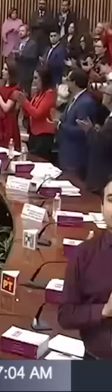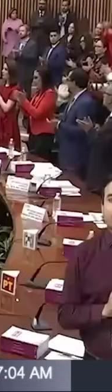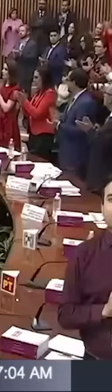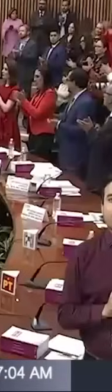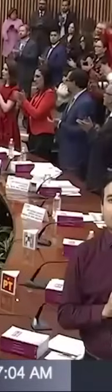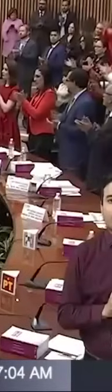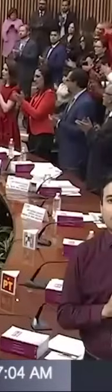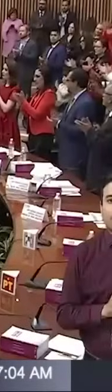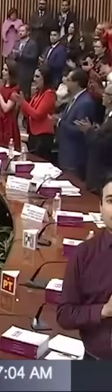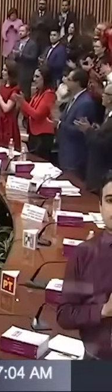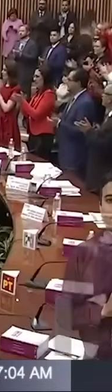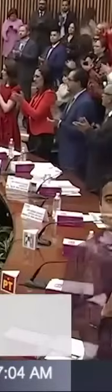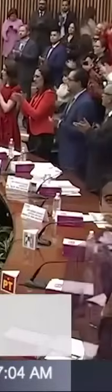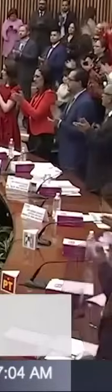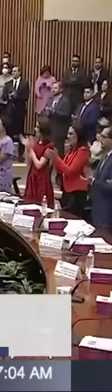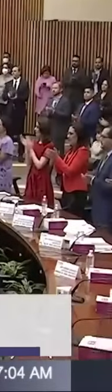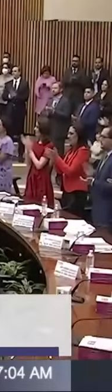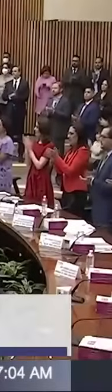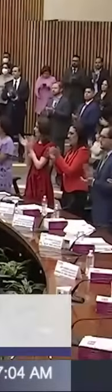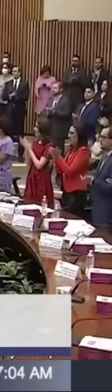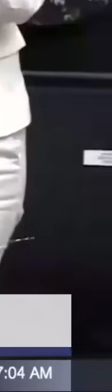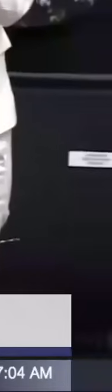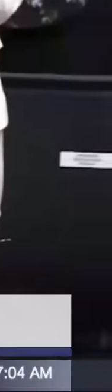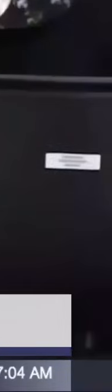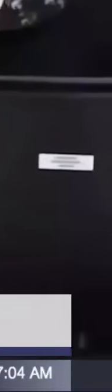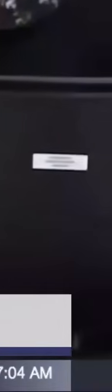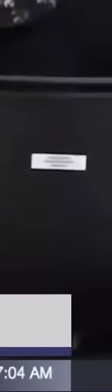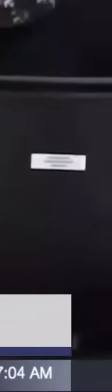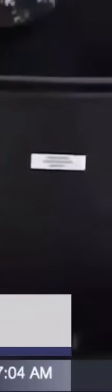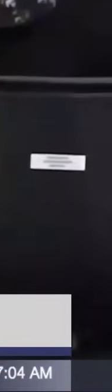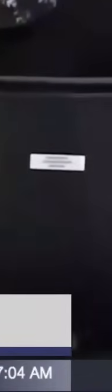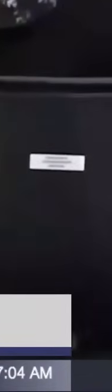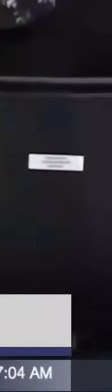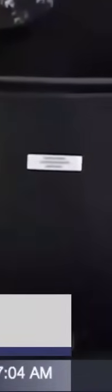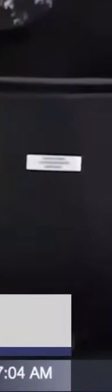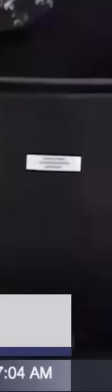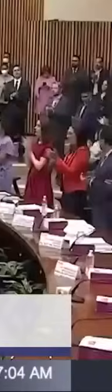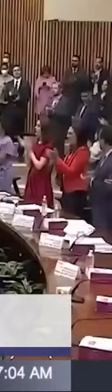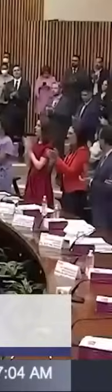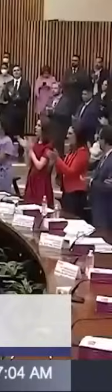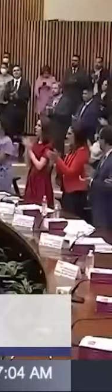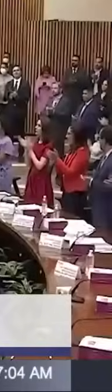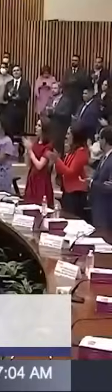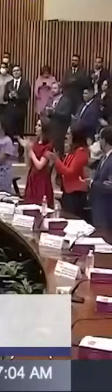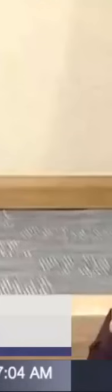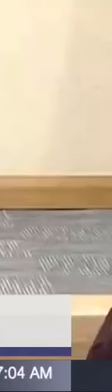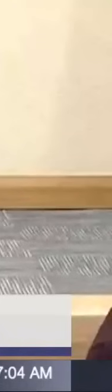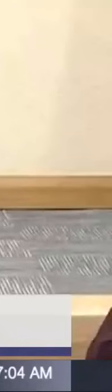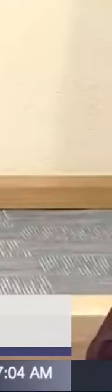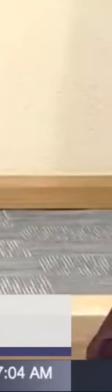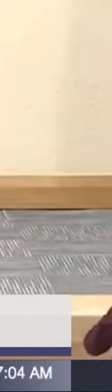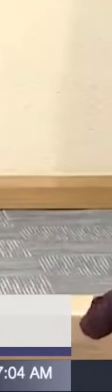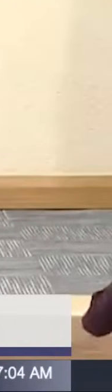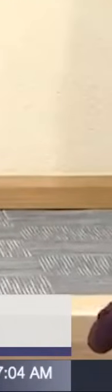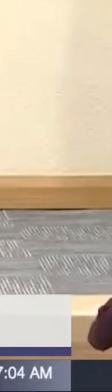luego de que la presidenta del INE Guadalupe tadey pidiera Claridad en el presupuesto para elección de jueces magistrados y ministros ante la